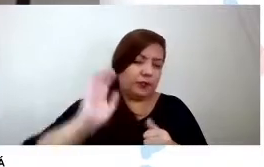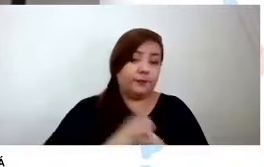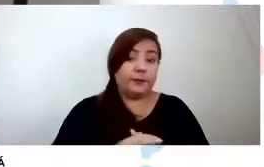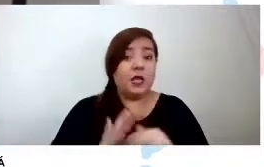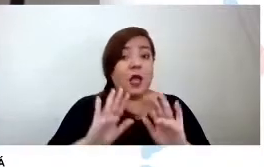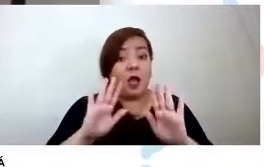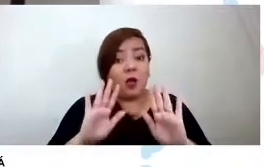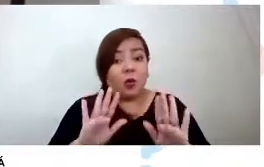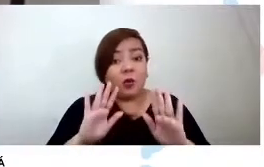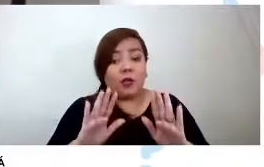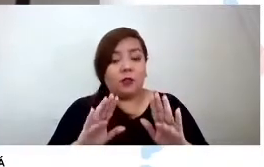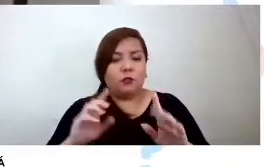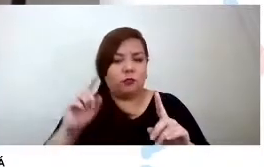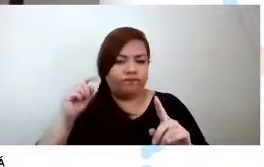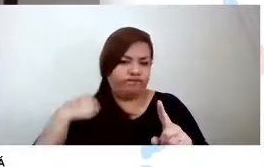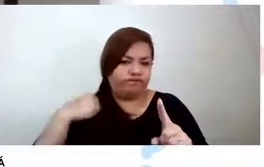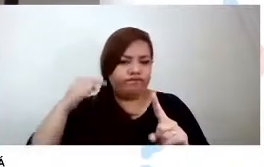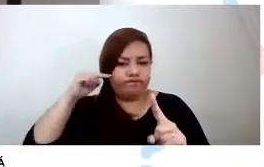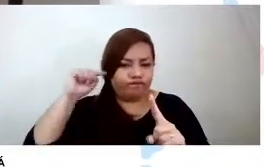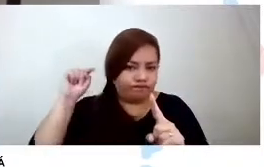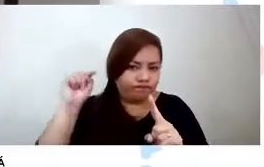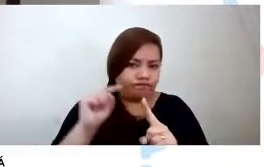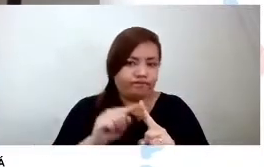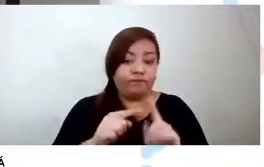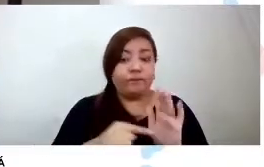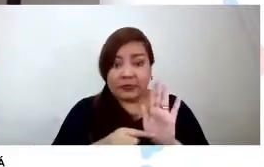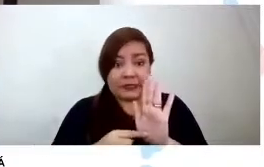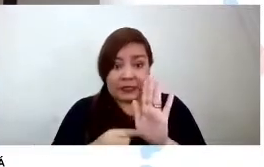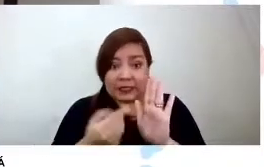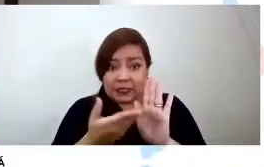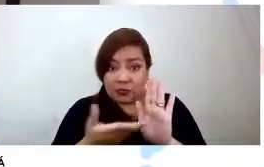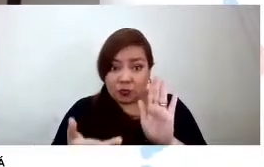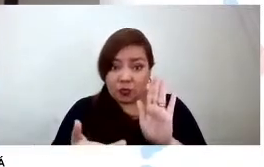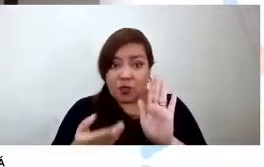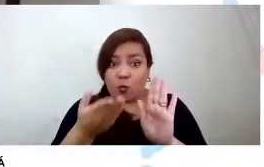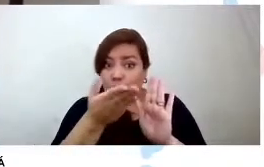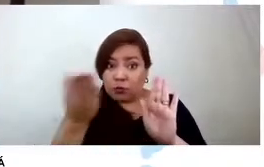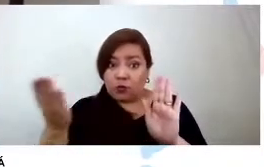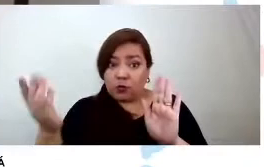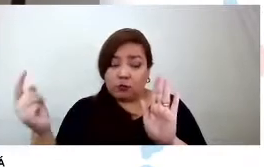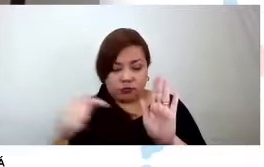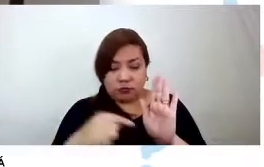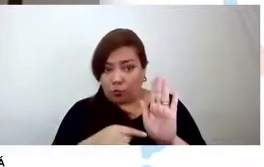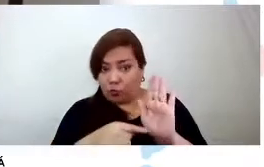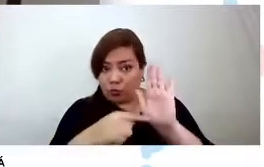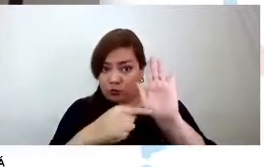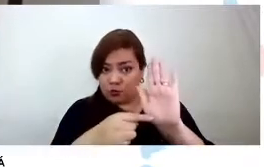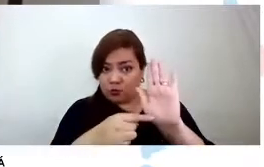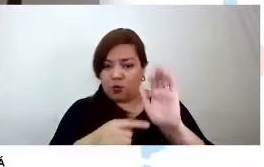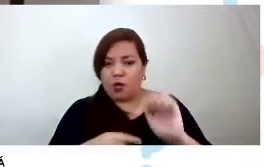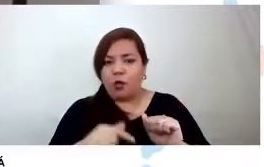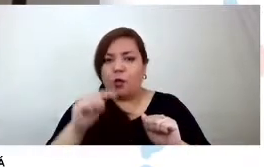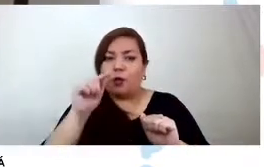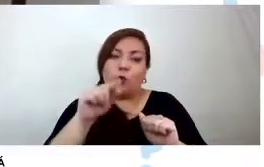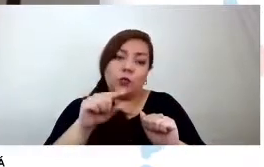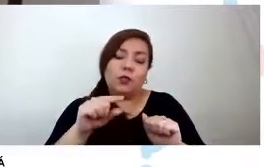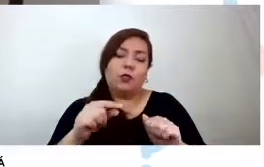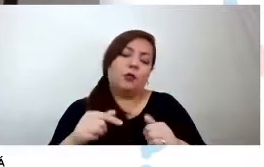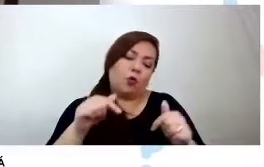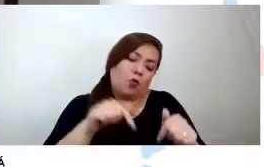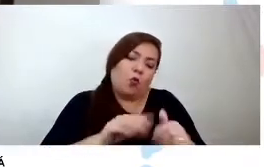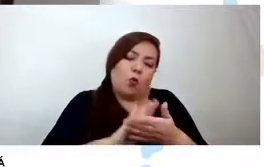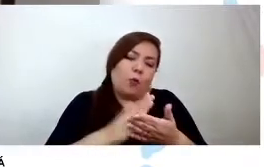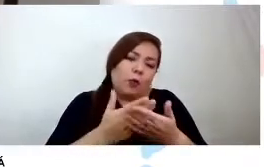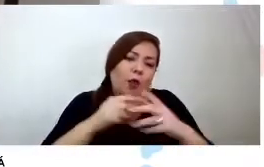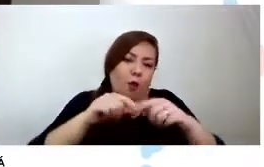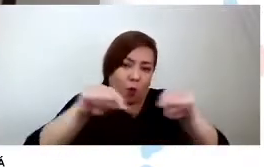de nosotros también de poder presentarles estos fósiles a ustedes, además de que ustedes puedan ver en qué condiciones son los que están en